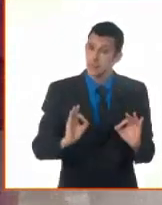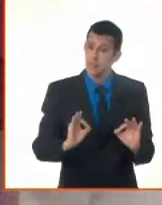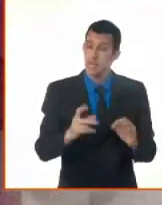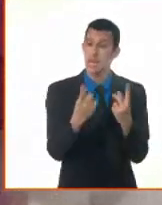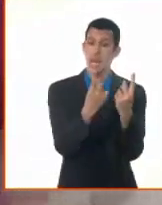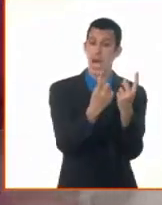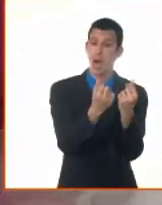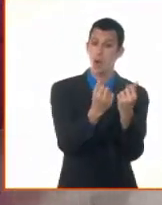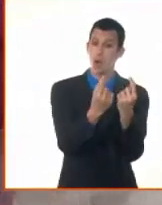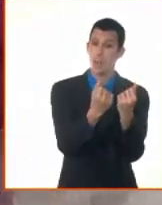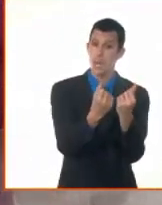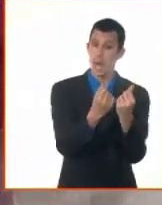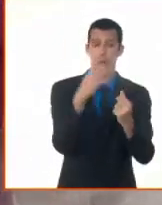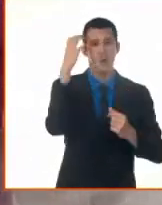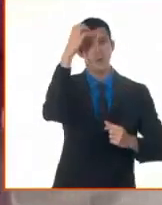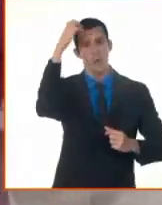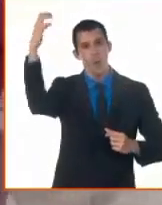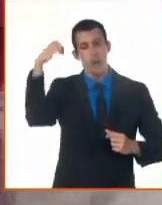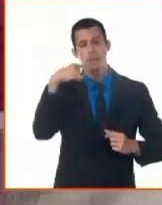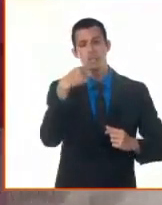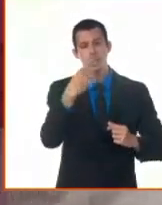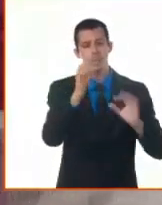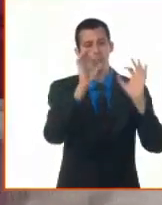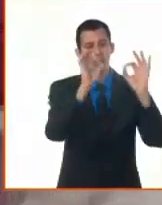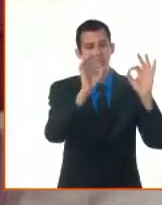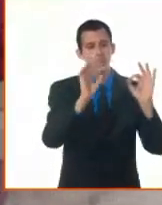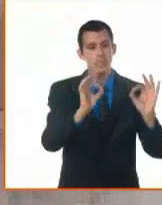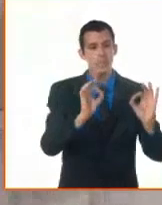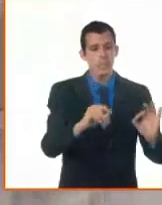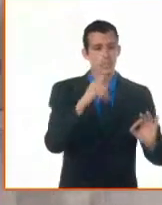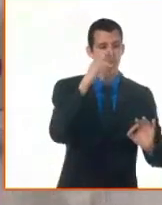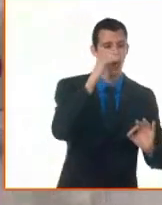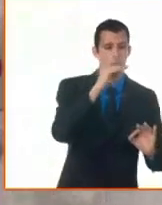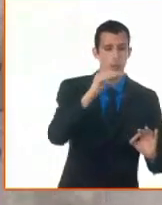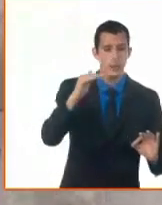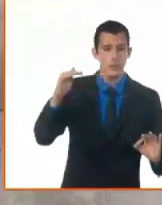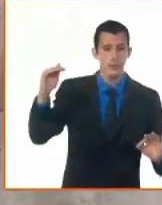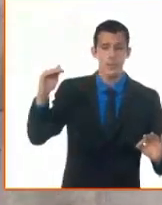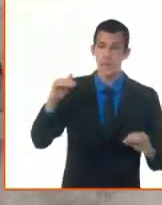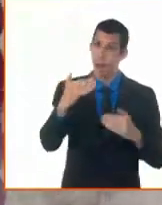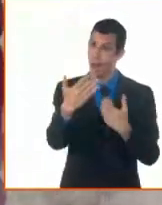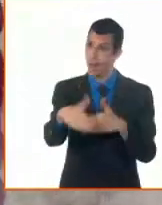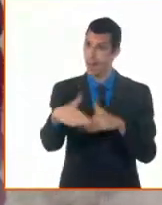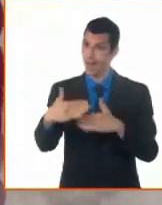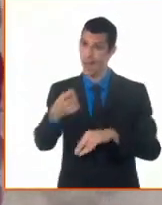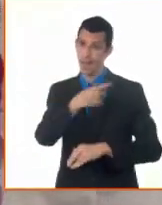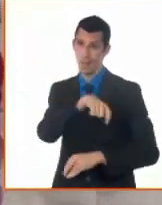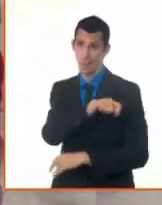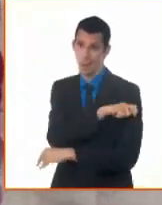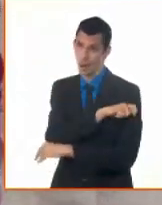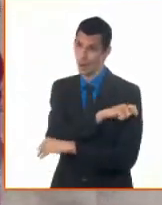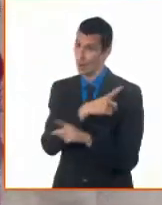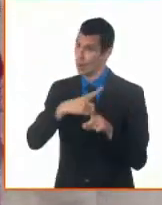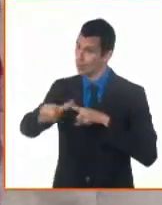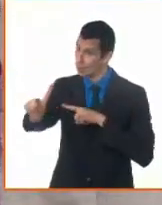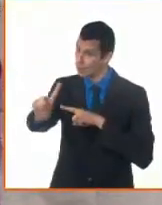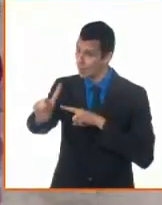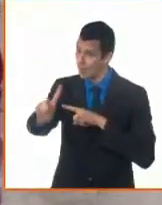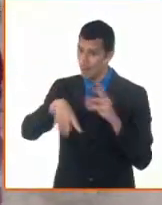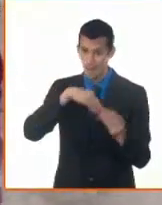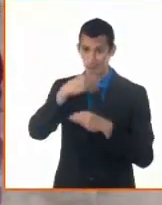llama inflación importada en América Latina debido a eh que recibió los influjos obviamente